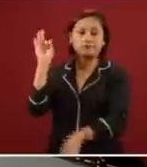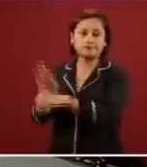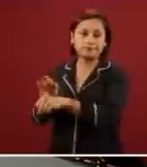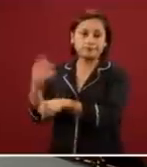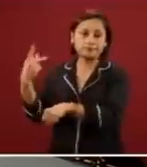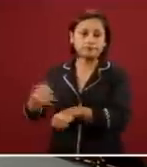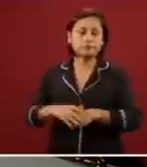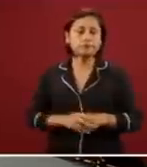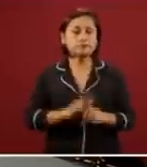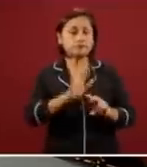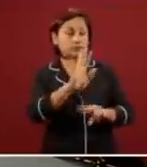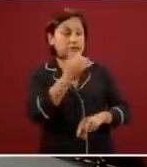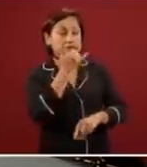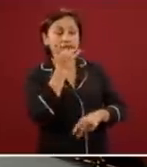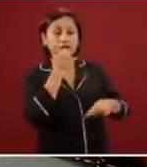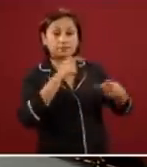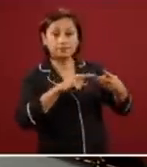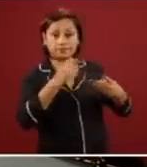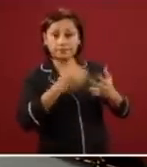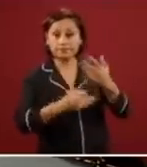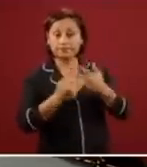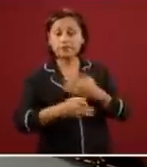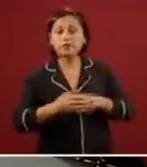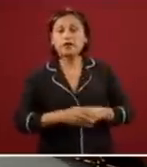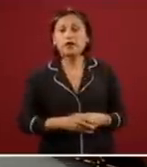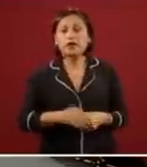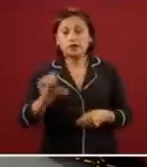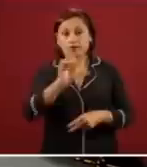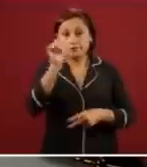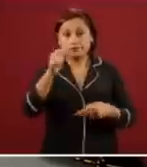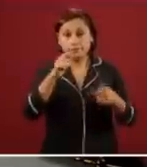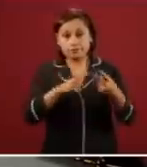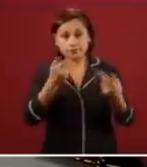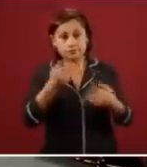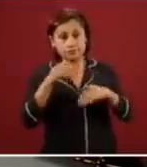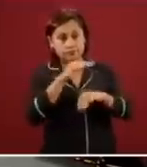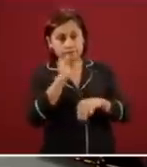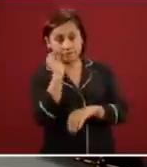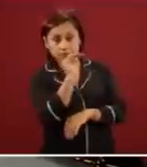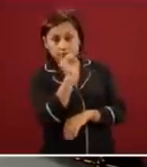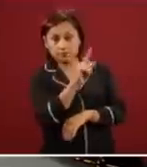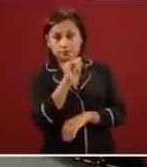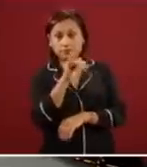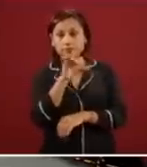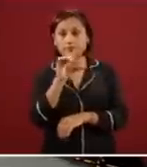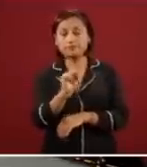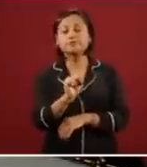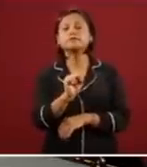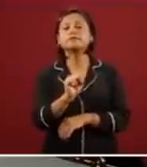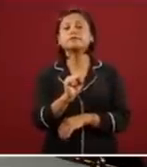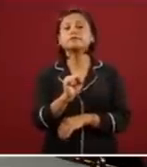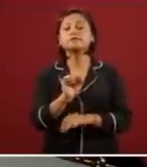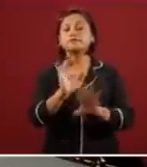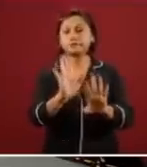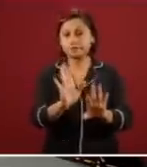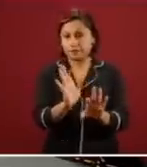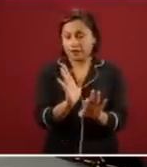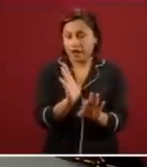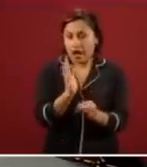Me faltaría una nada más. El otro también es para el seguro social. Normalmente los patrones